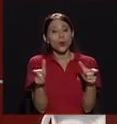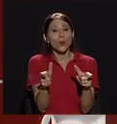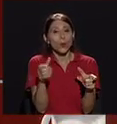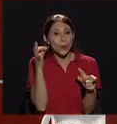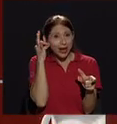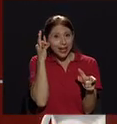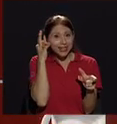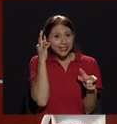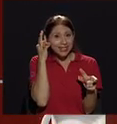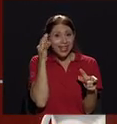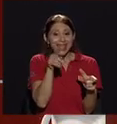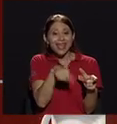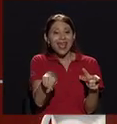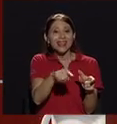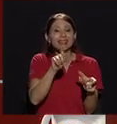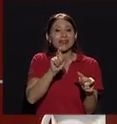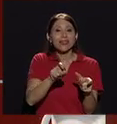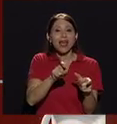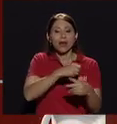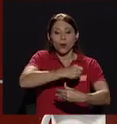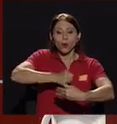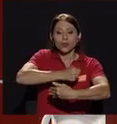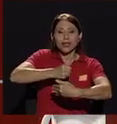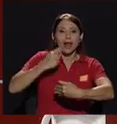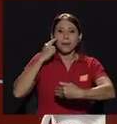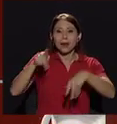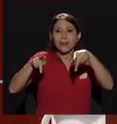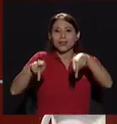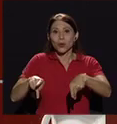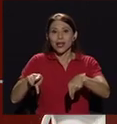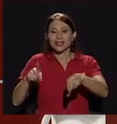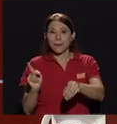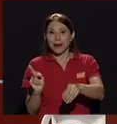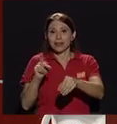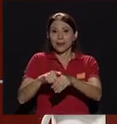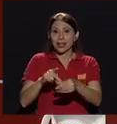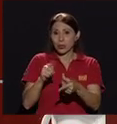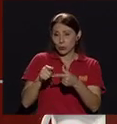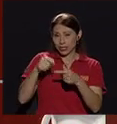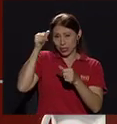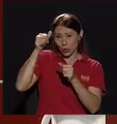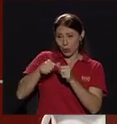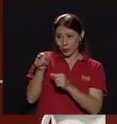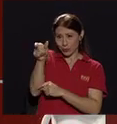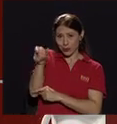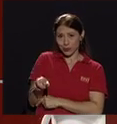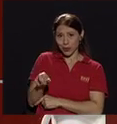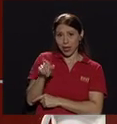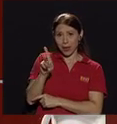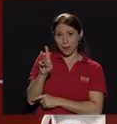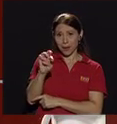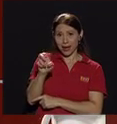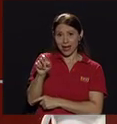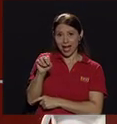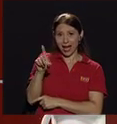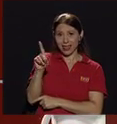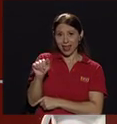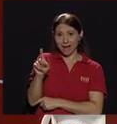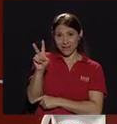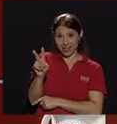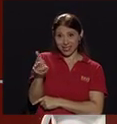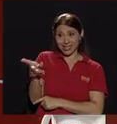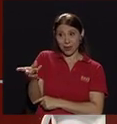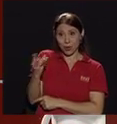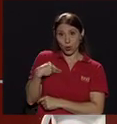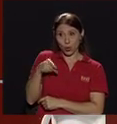a cocinar para las personas que participaban en las mesas. Entonces yo recuerdo que doña Bernarda Vázquez me contó que ella votó de